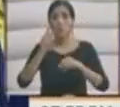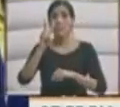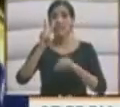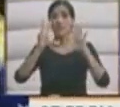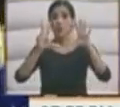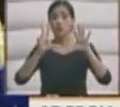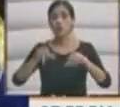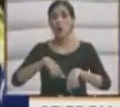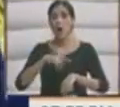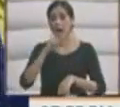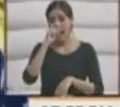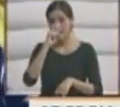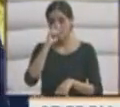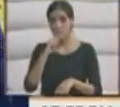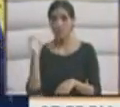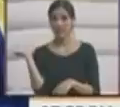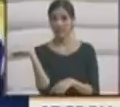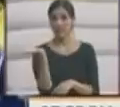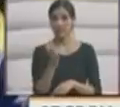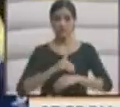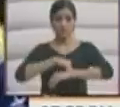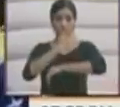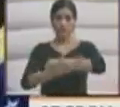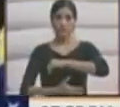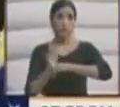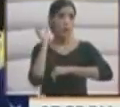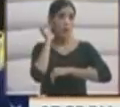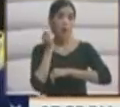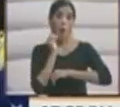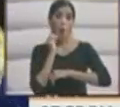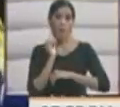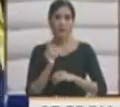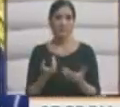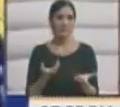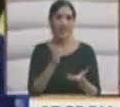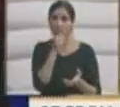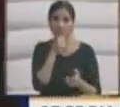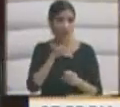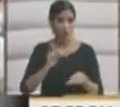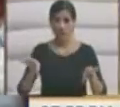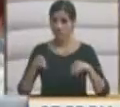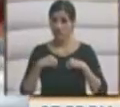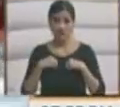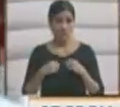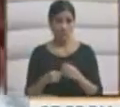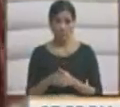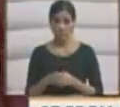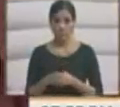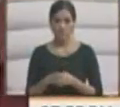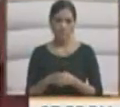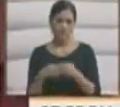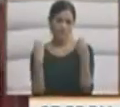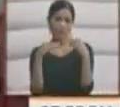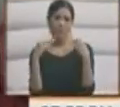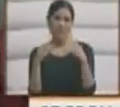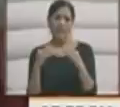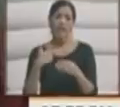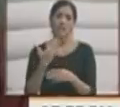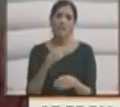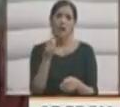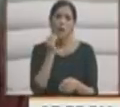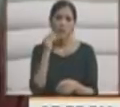Para ser mesera tienen que ser una muchacha joven. Ya señoras mayores no aceptan. ¿Qué mensaje le das a la juventud